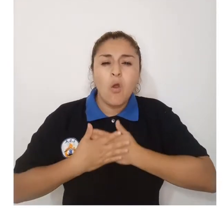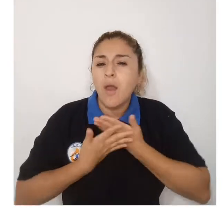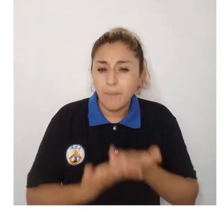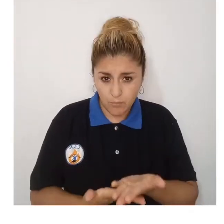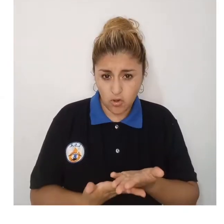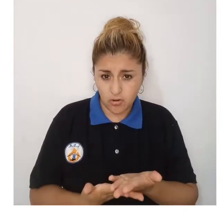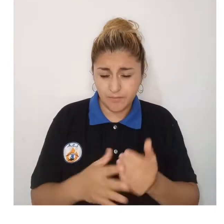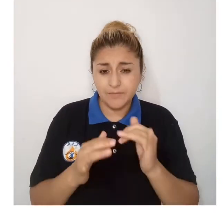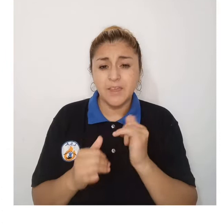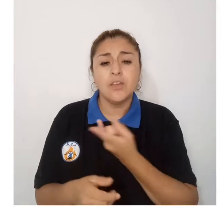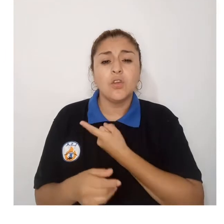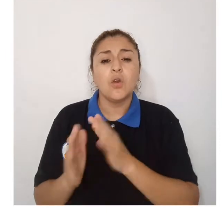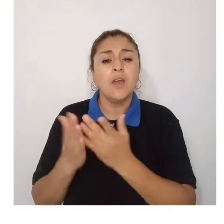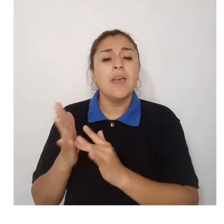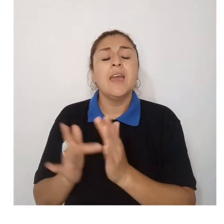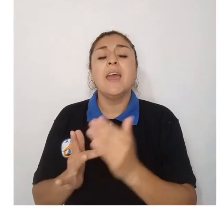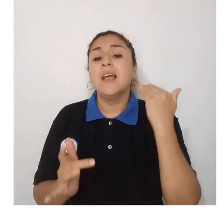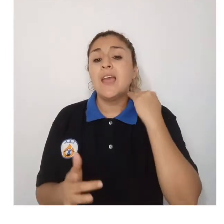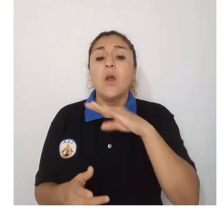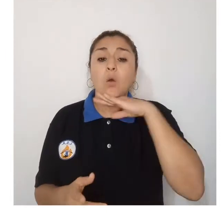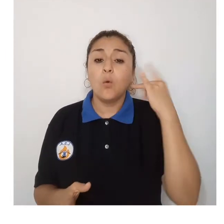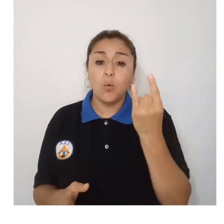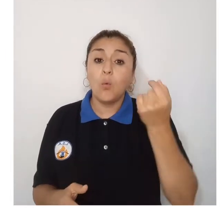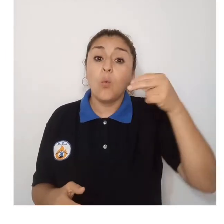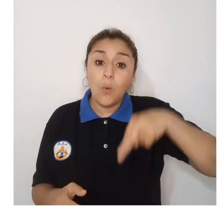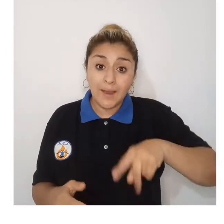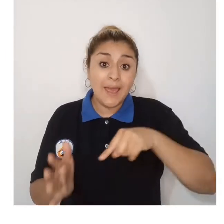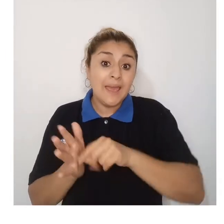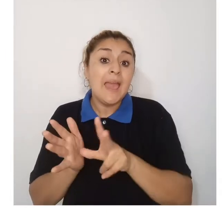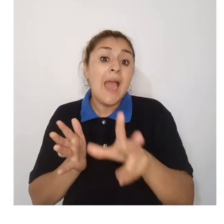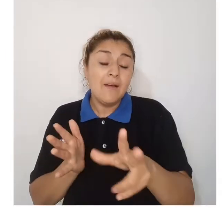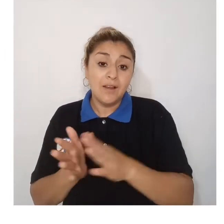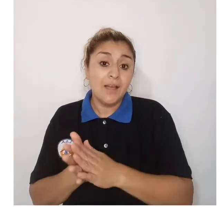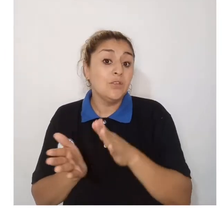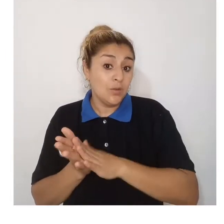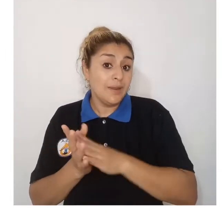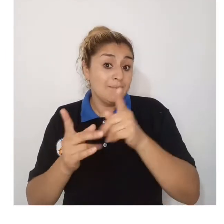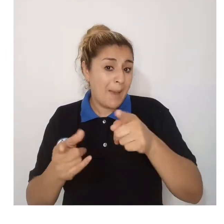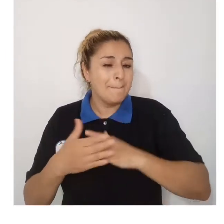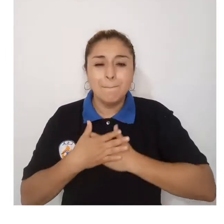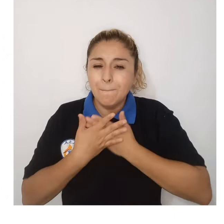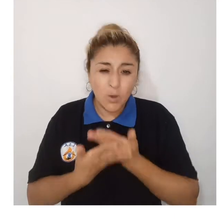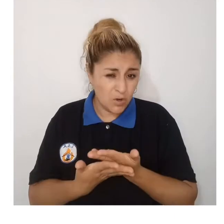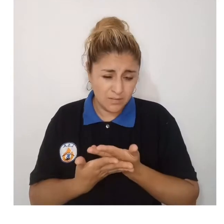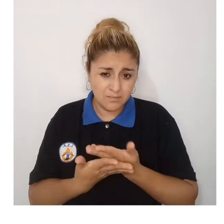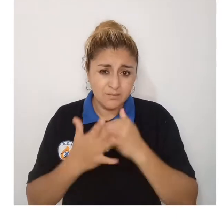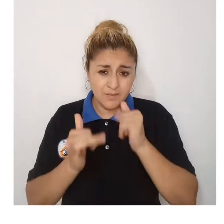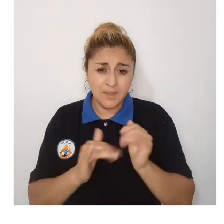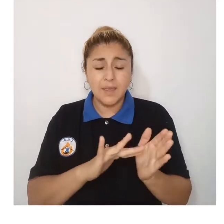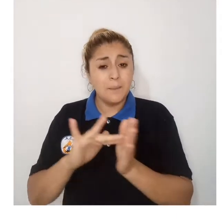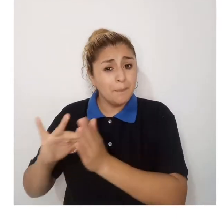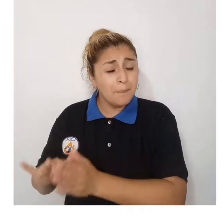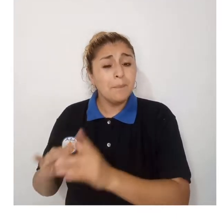juan 1335 lo dijo jesús versículo 43 leíamos y vamos al versículo que si el